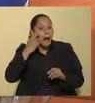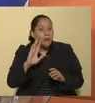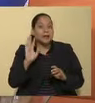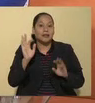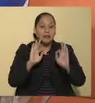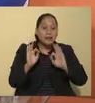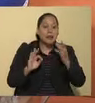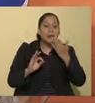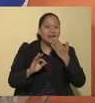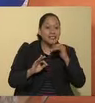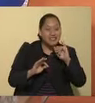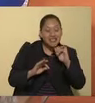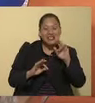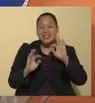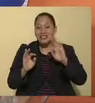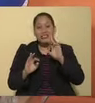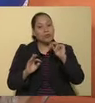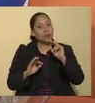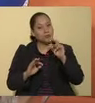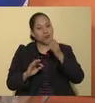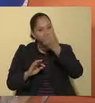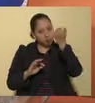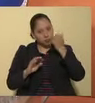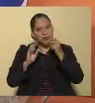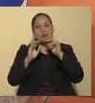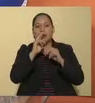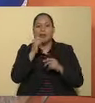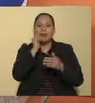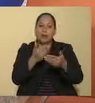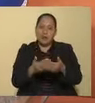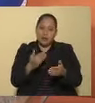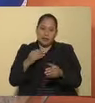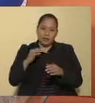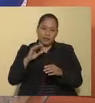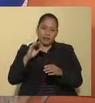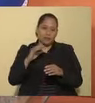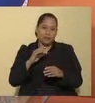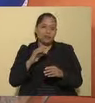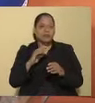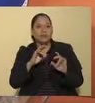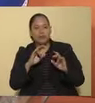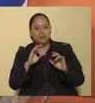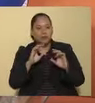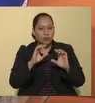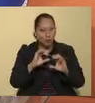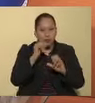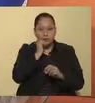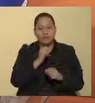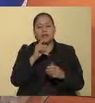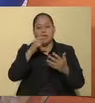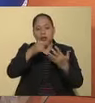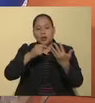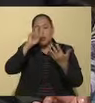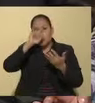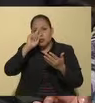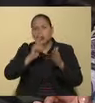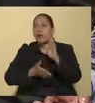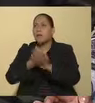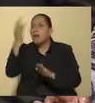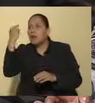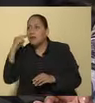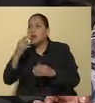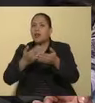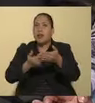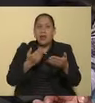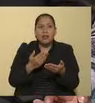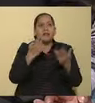no resultar como nosotros esperábamos. Así que lo mejor siempre es prevenir. ¿Y algunas recomendaciones que nos puedas dar antes de decidir a dónde viajar,